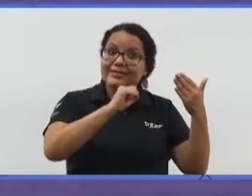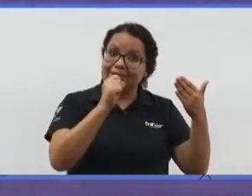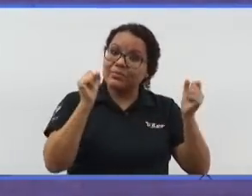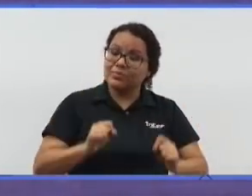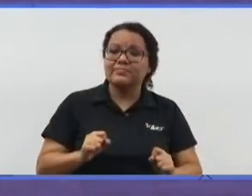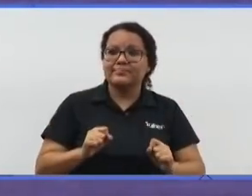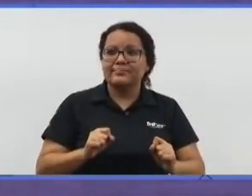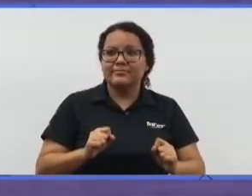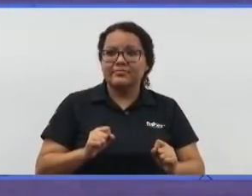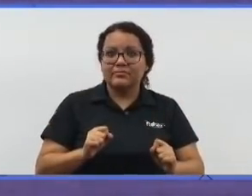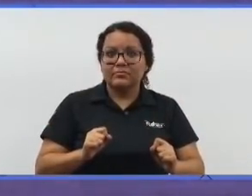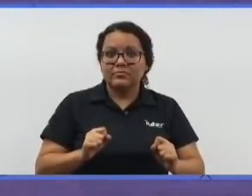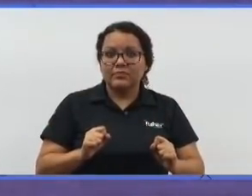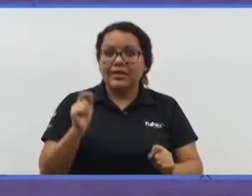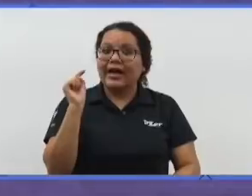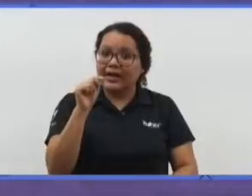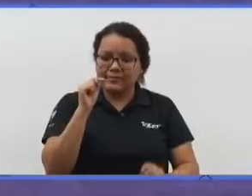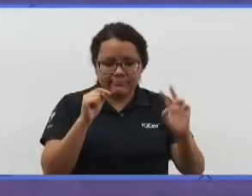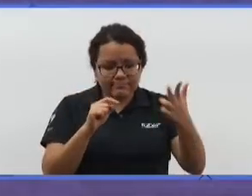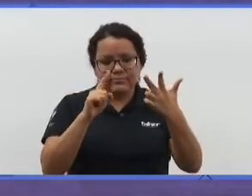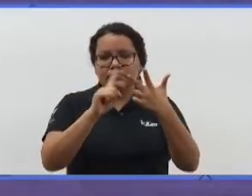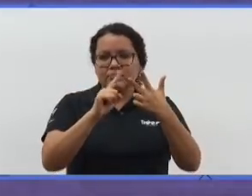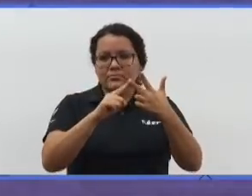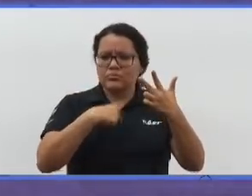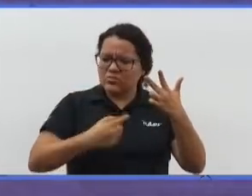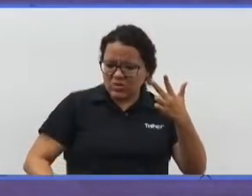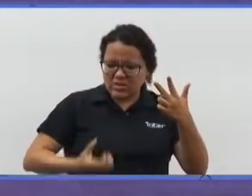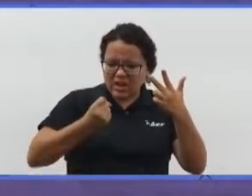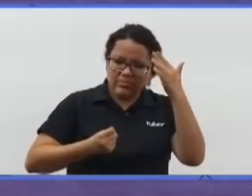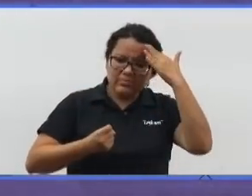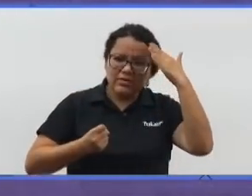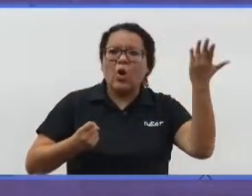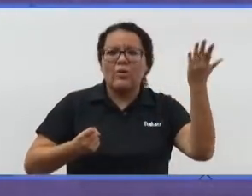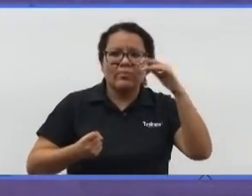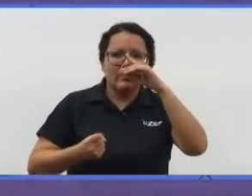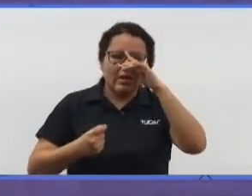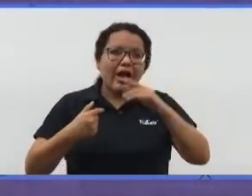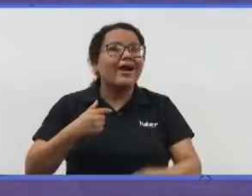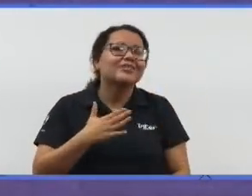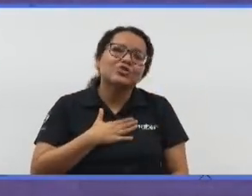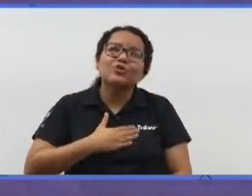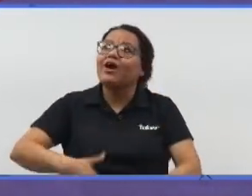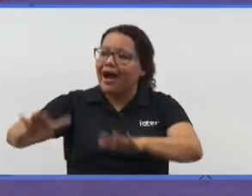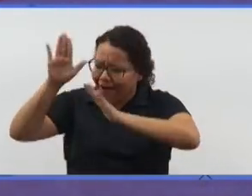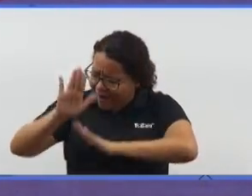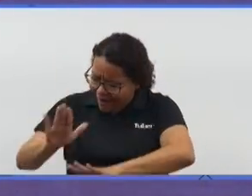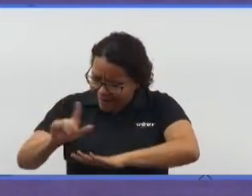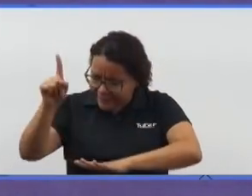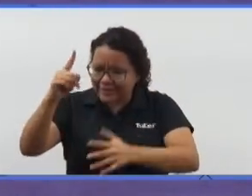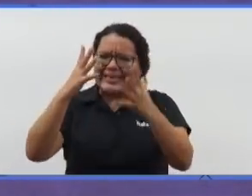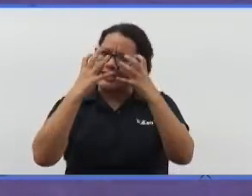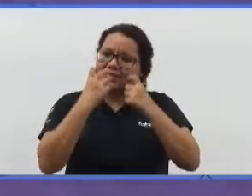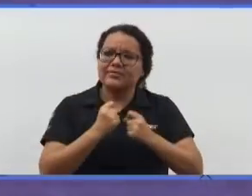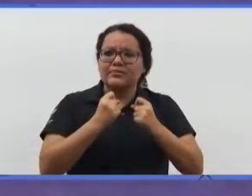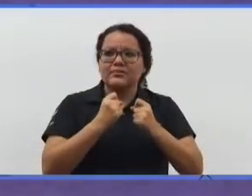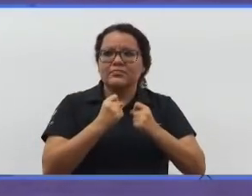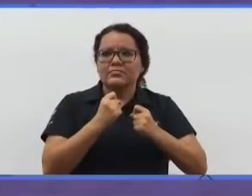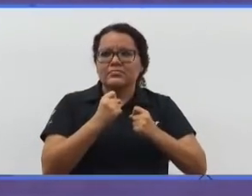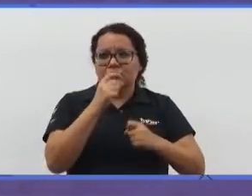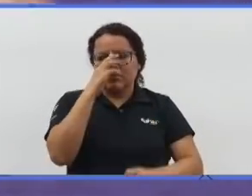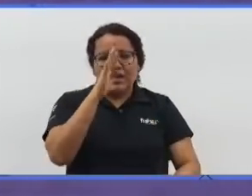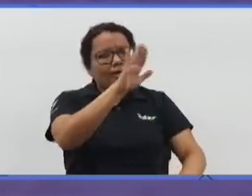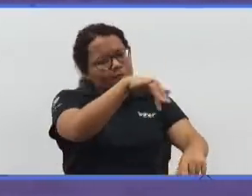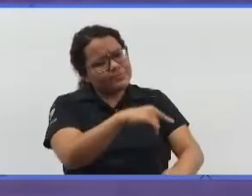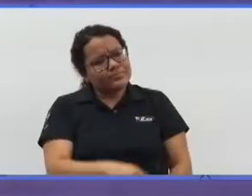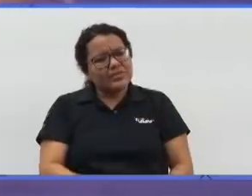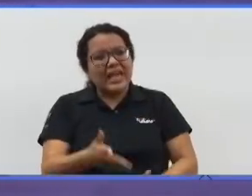evidencia tercera evidencia que soy salvo yo quiero adorar a dios hombre miramos si nos queda tiempo vamos